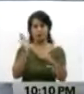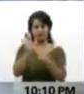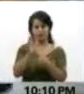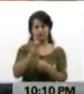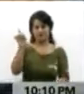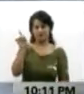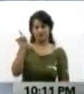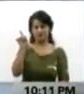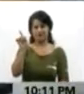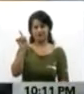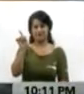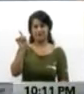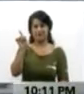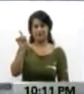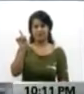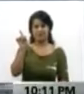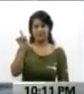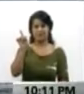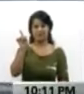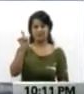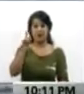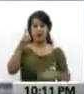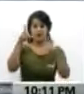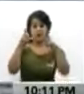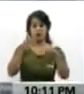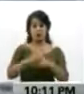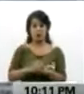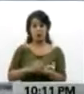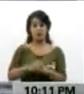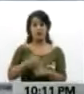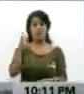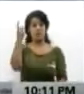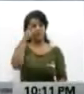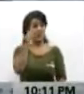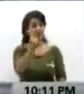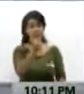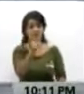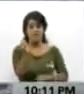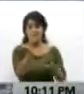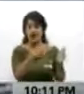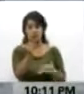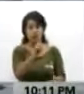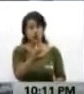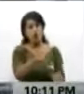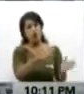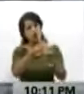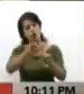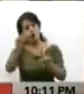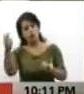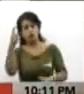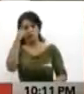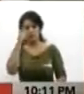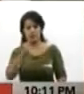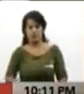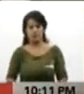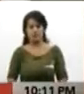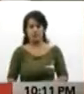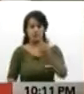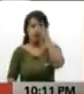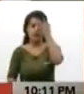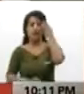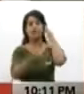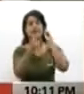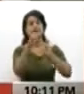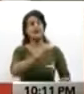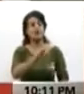Es la misma, ¿eh? O sea que esa foto no es del 10 de marzo, sino otro día. 10 de enero, sino otro